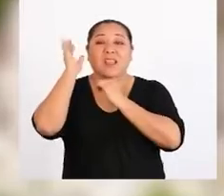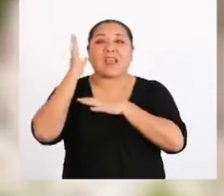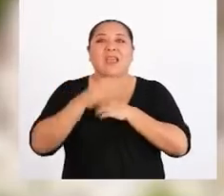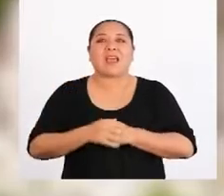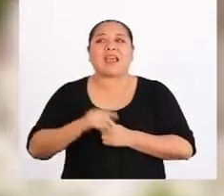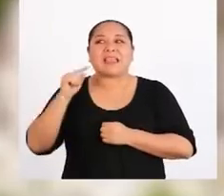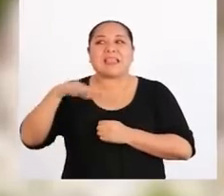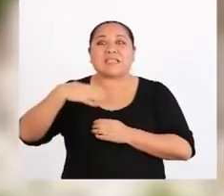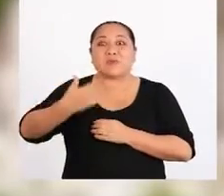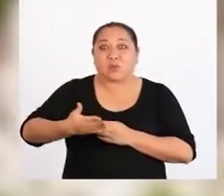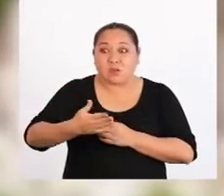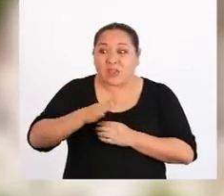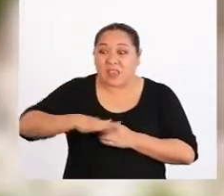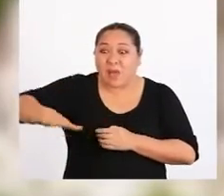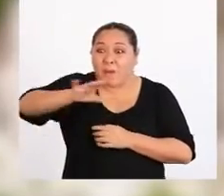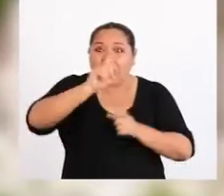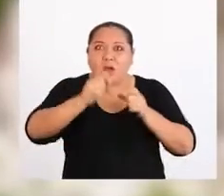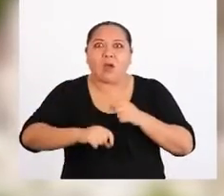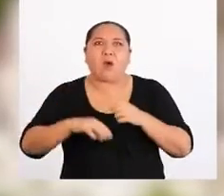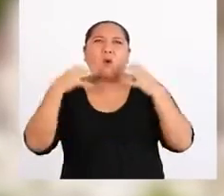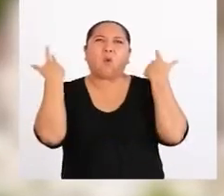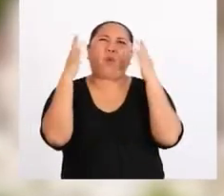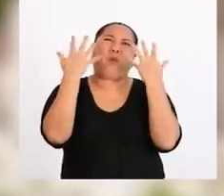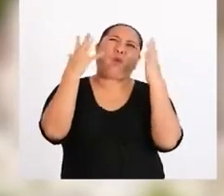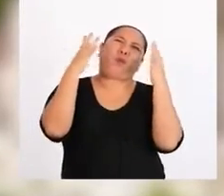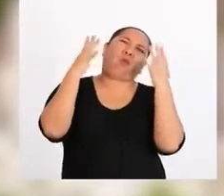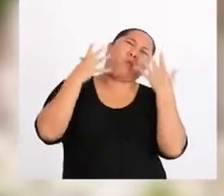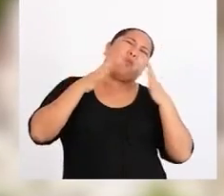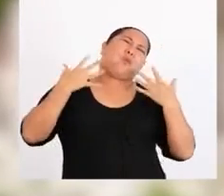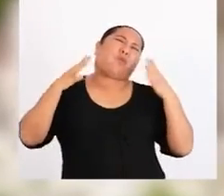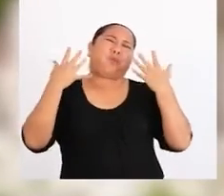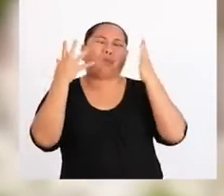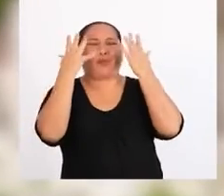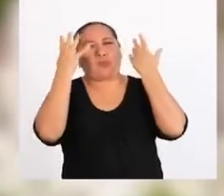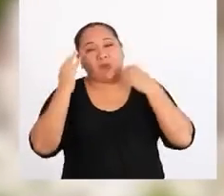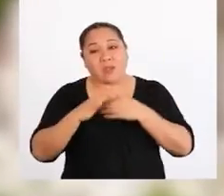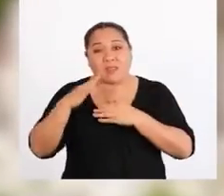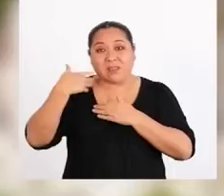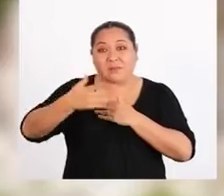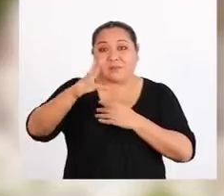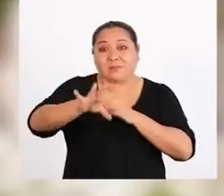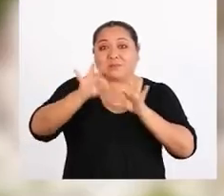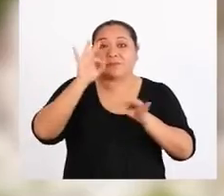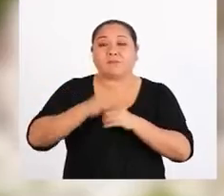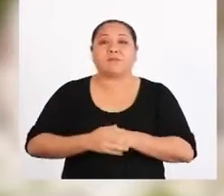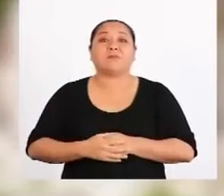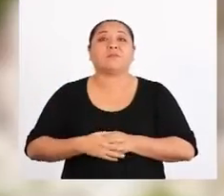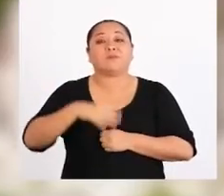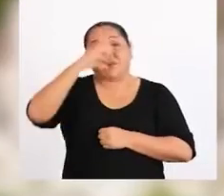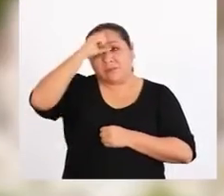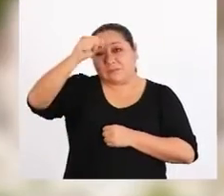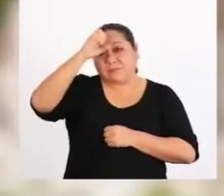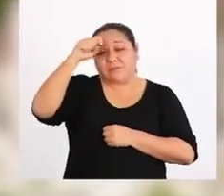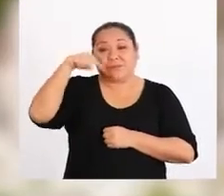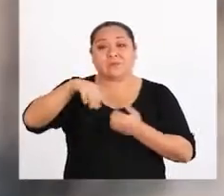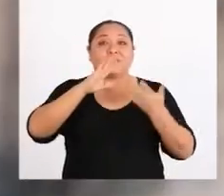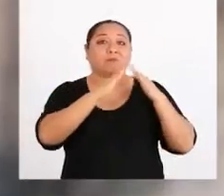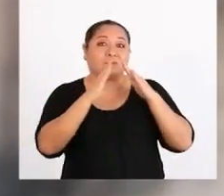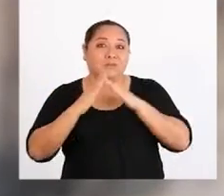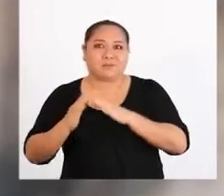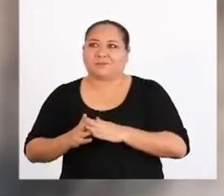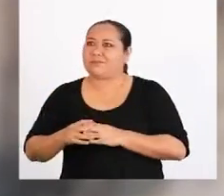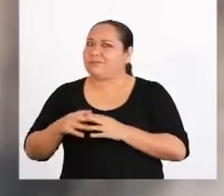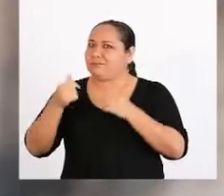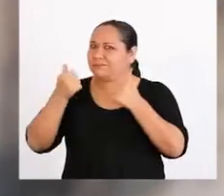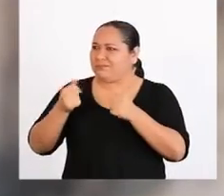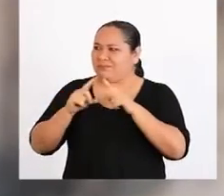fue ovacionado por el público hasta el cansancio y posteriormente será elegido como embajador de la ciudad.